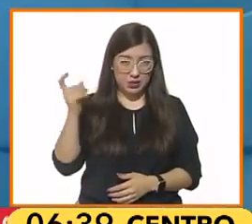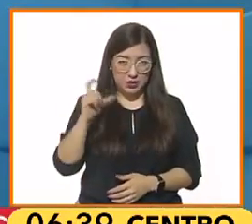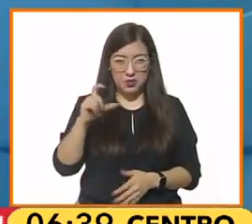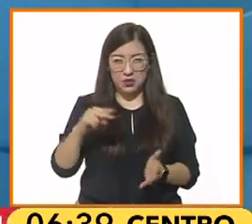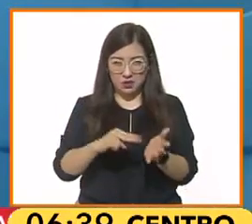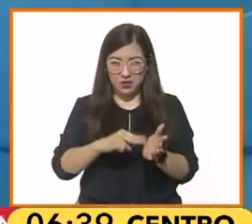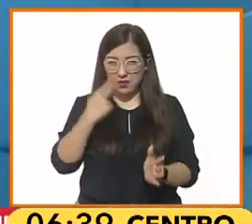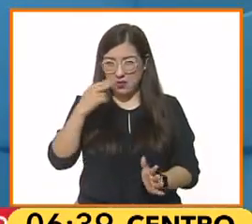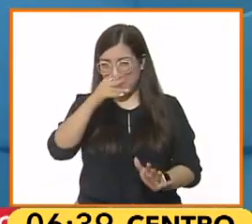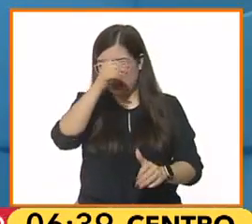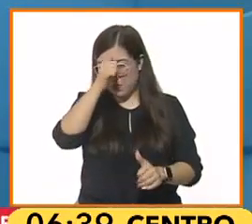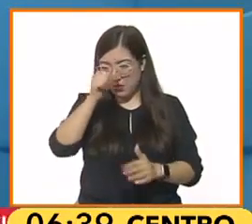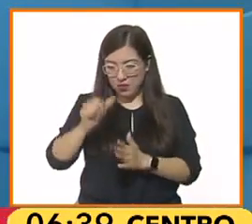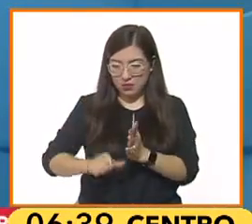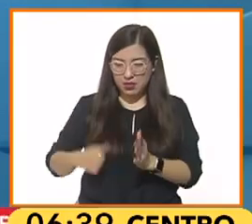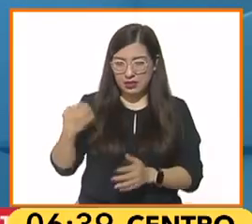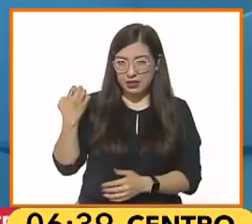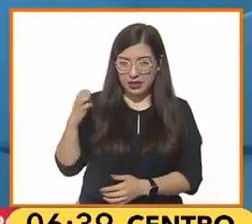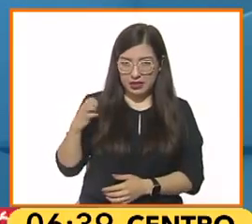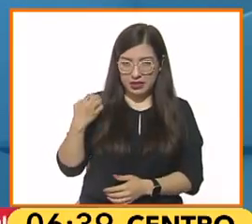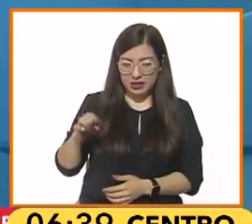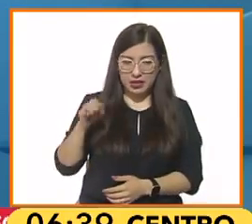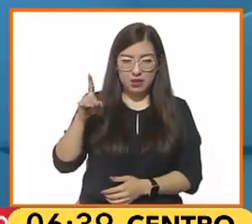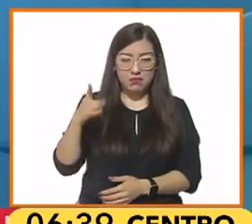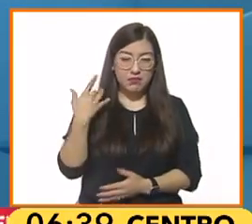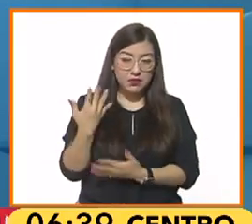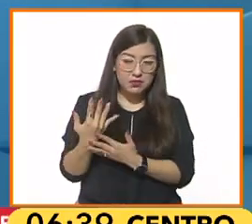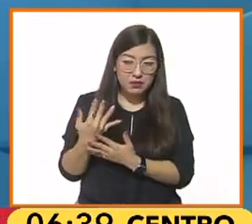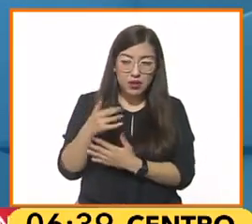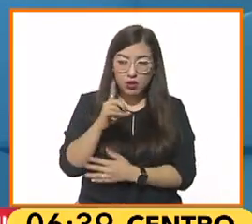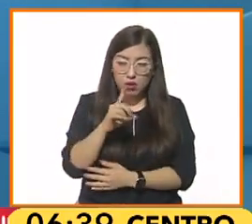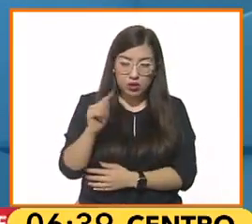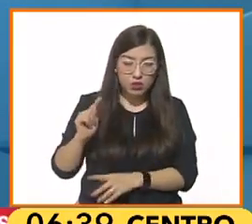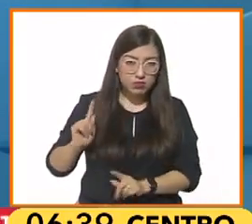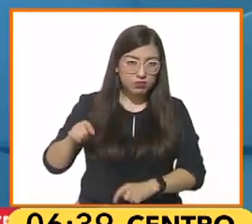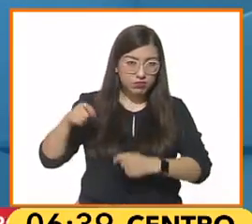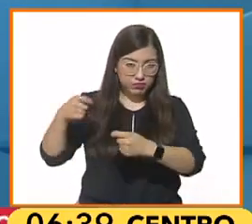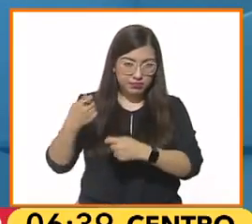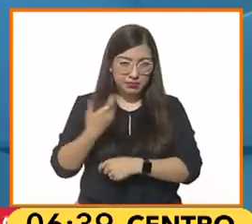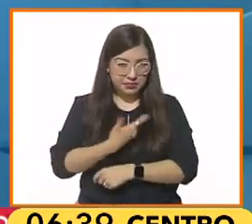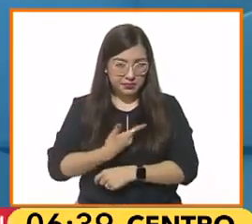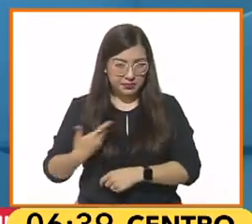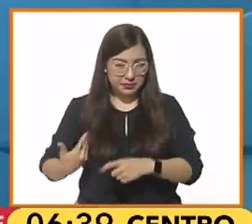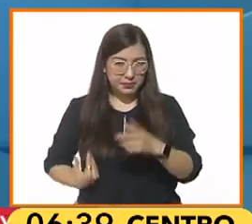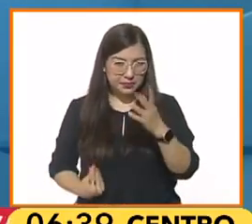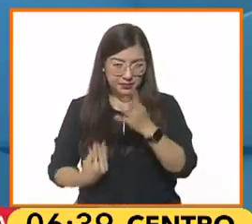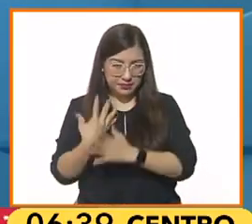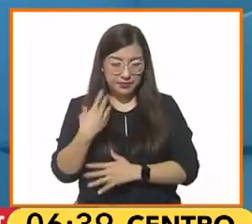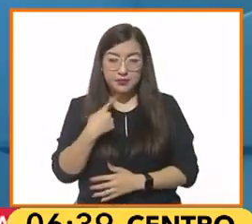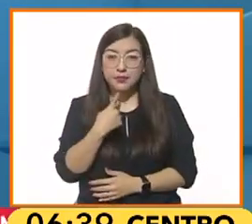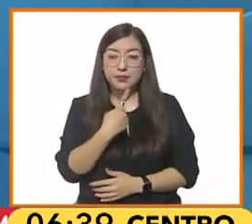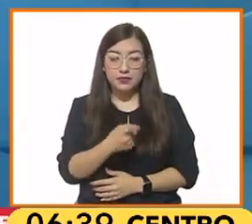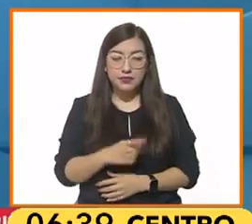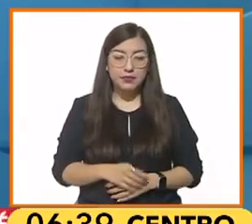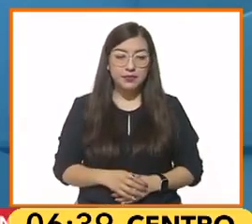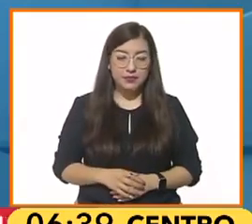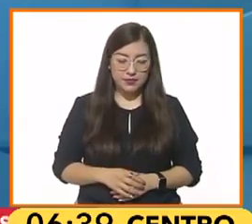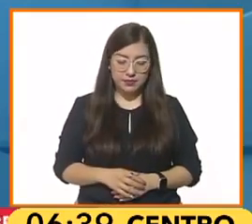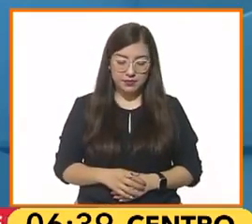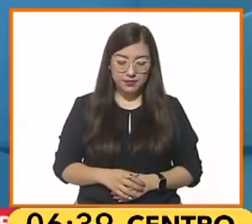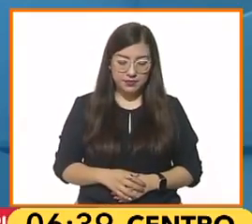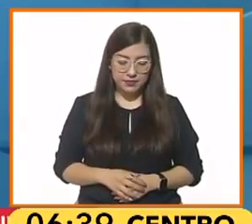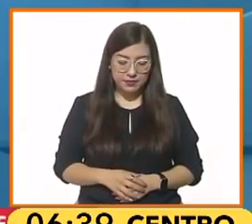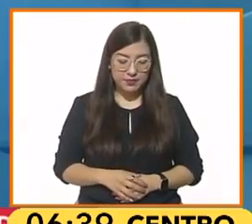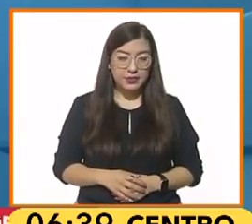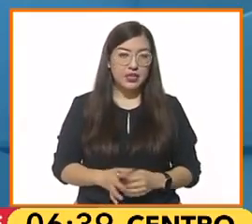fuego, en enero, mientras Trump llegaba a la presidencia, había dicho que si bien se habían terminado con 15,000